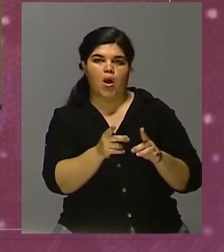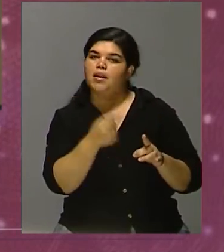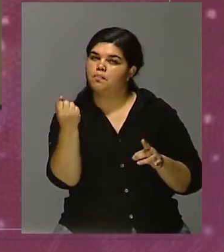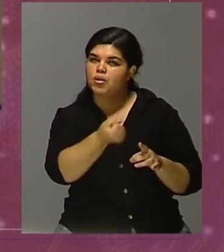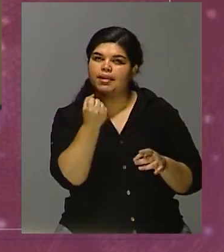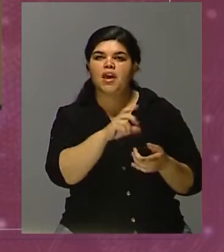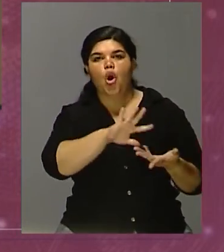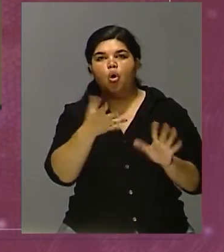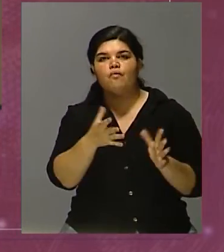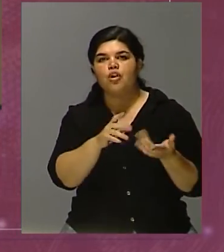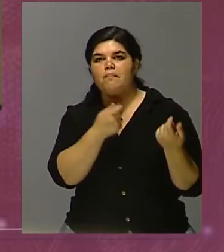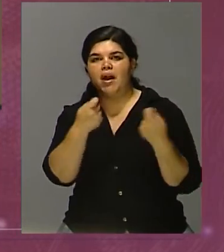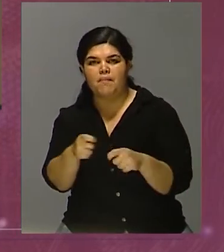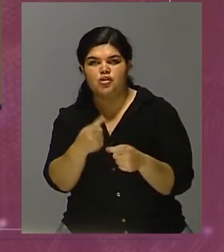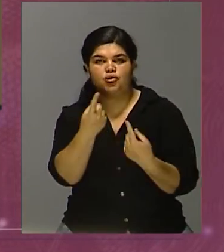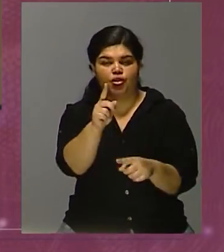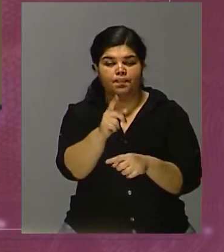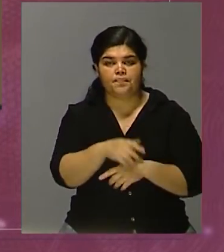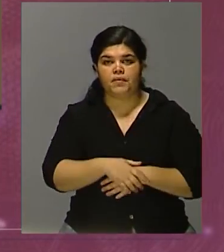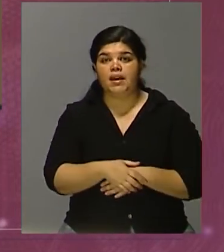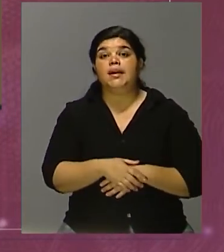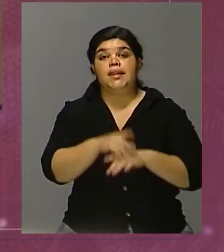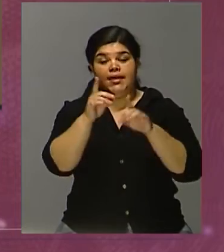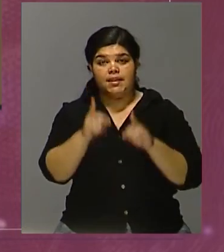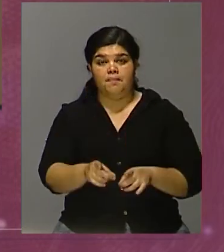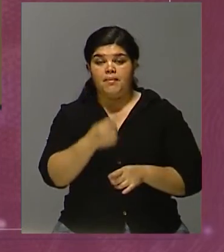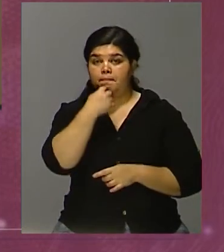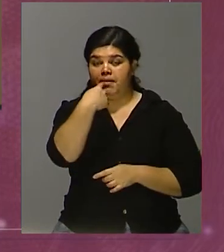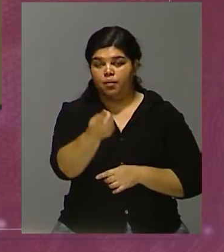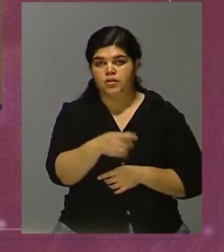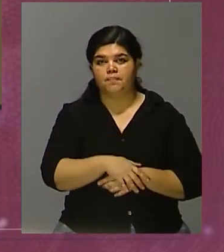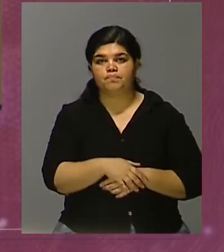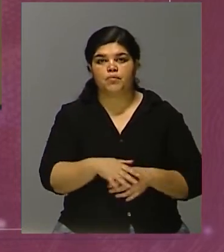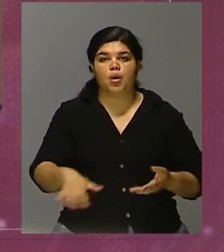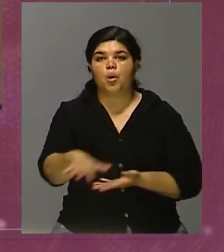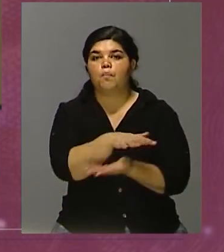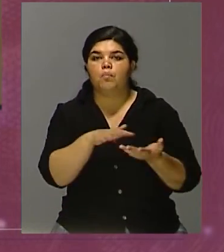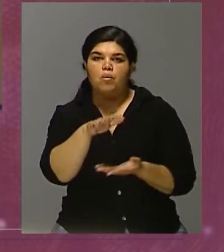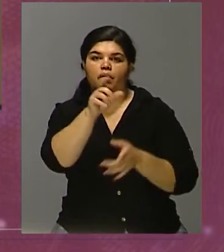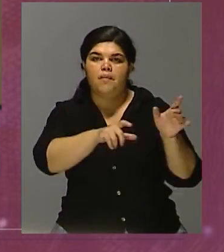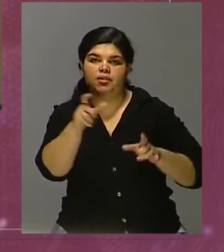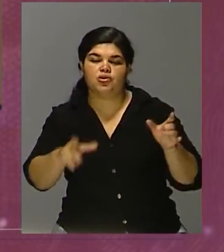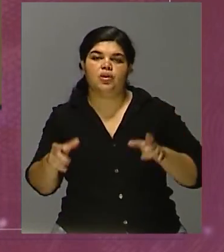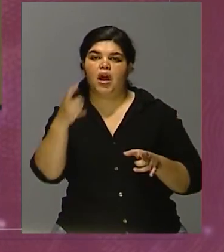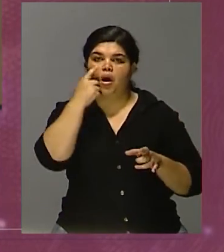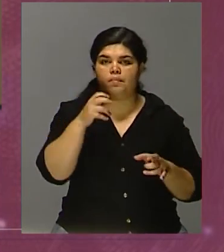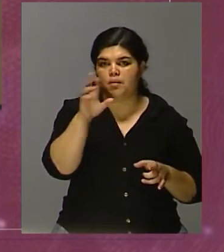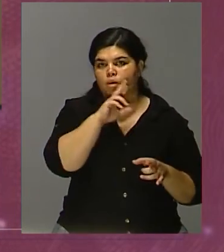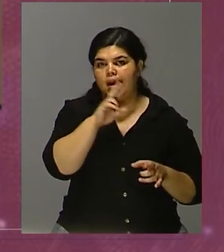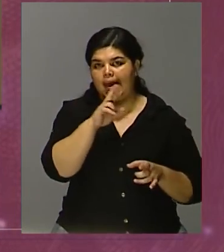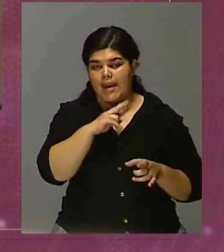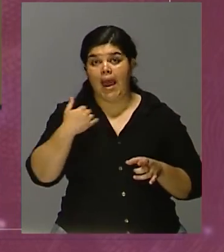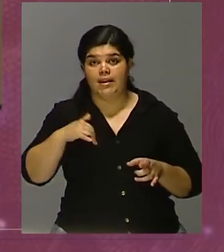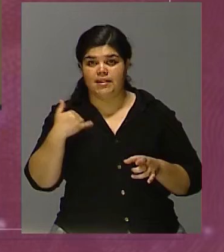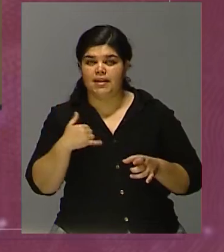hacer, Arturo, es si ya hay una cuestión entre la población argentina, entre los propios argentinos y argentinas, de ir cambiando la mentalidad